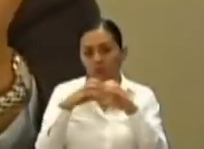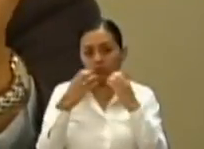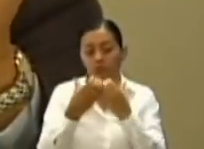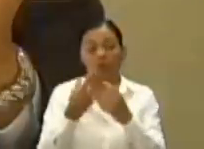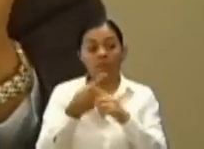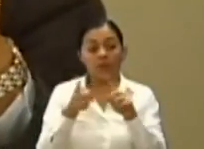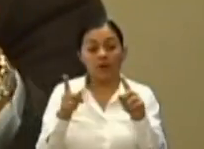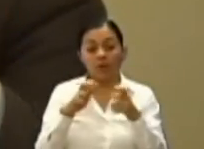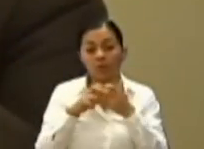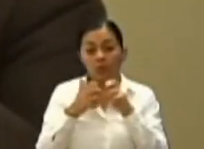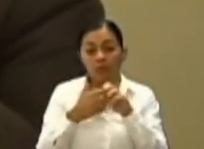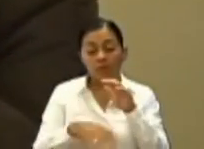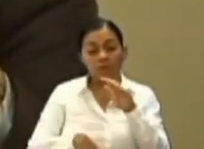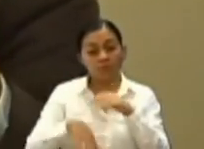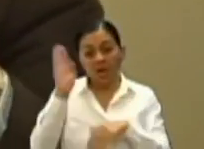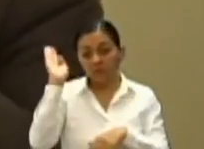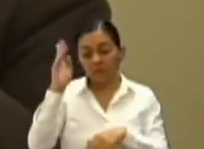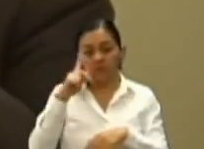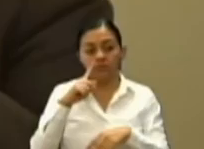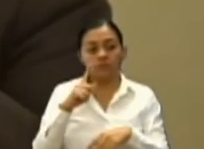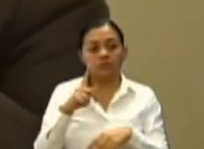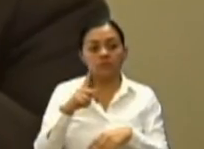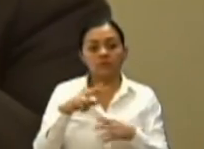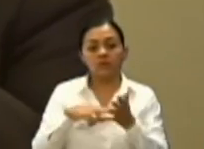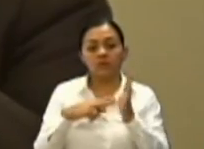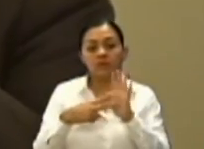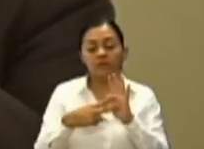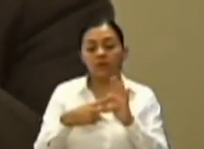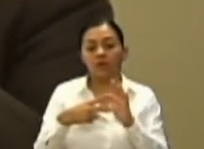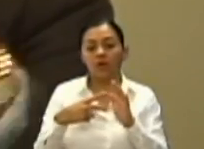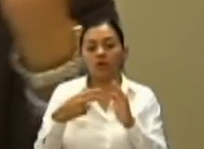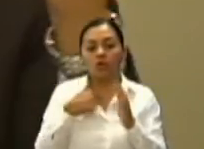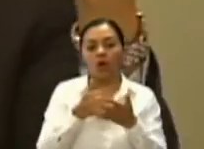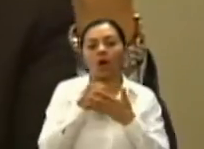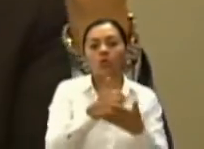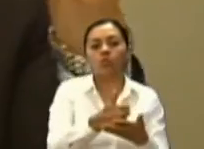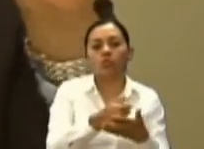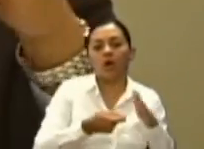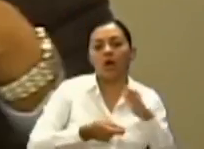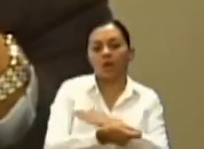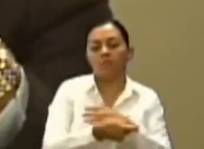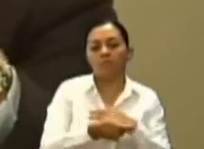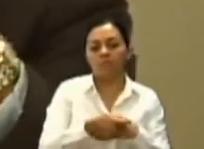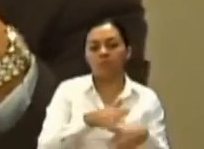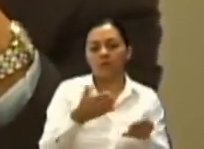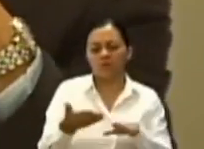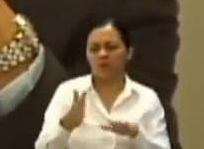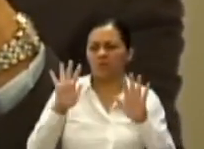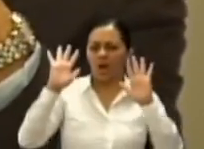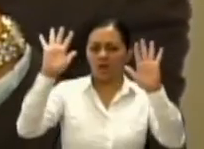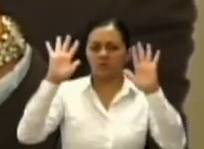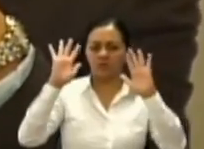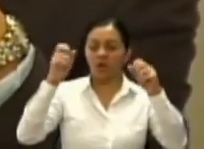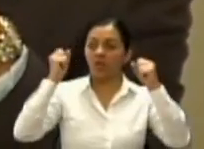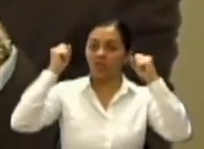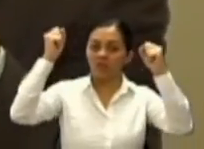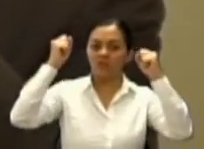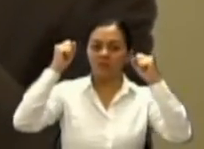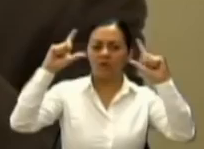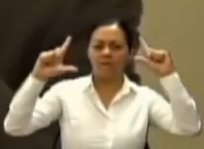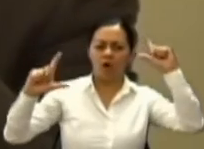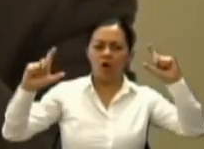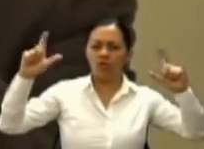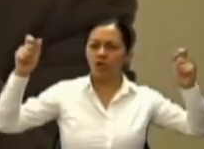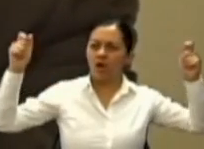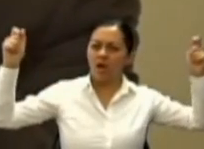cómplices los asesinos del general gabela y en la última marcha que hicieron desfilaron con una foto gigante